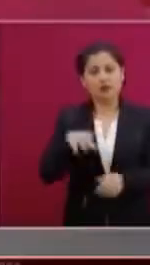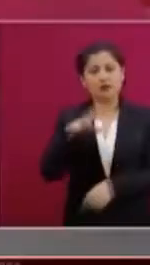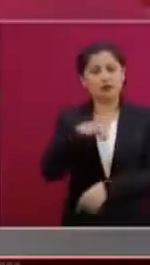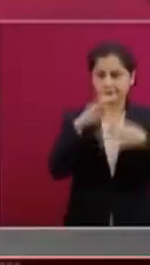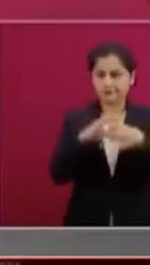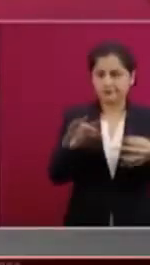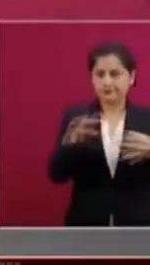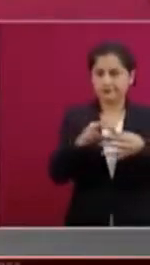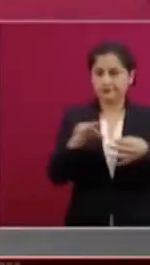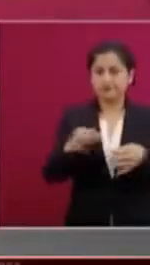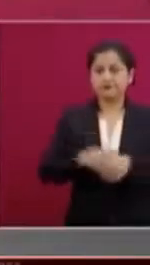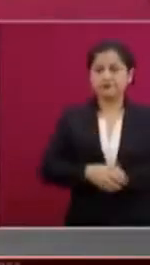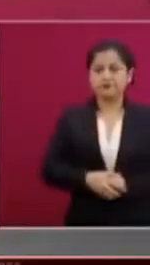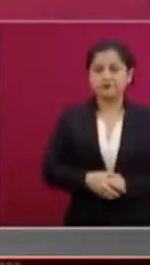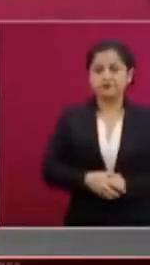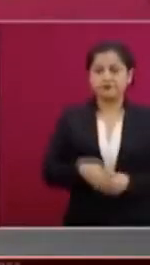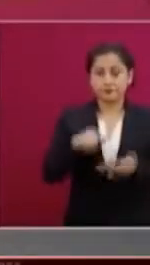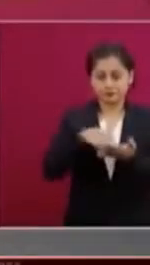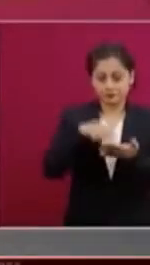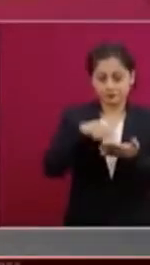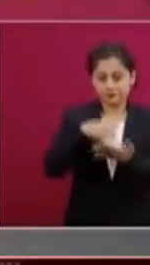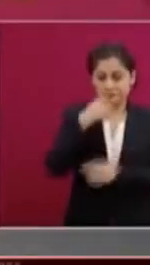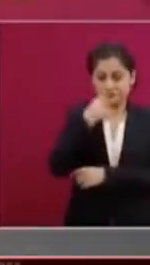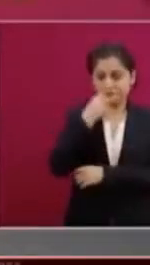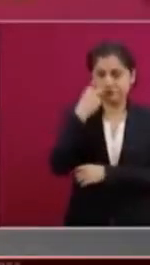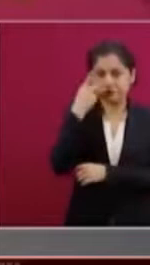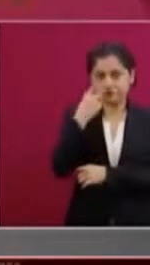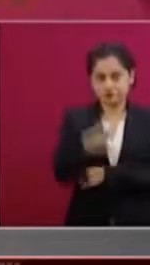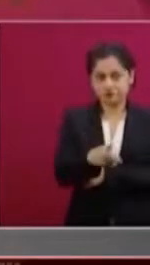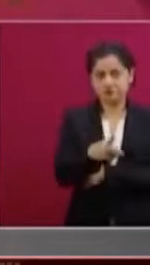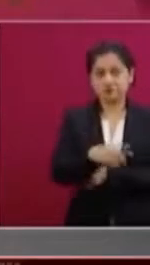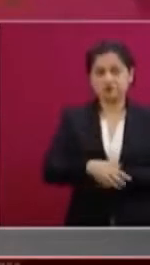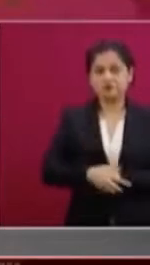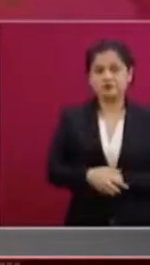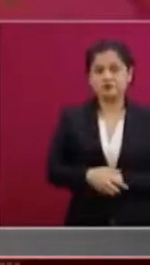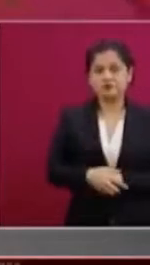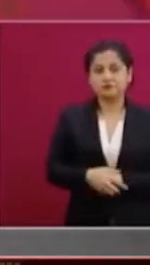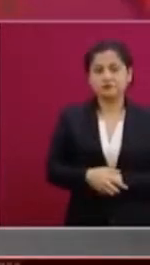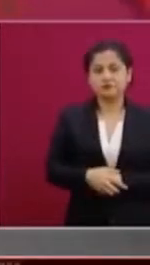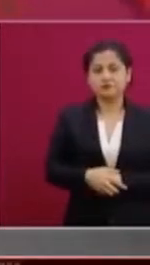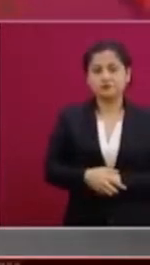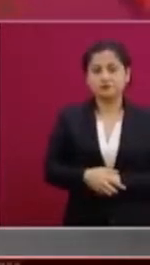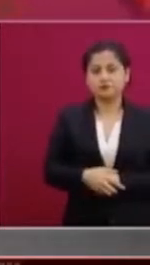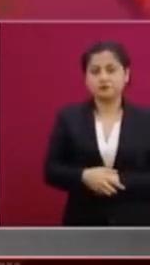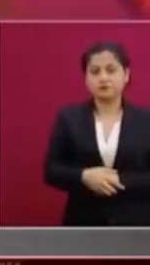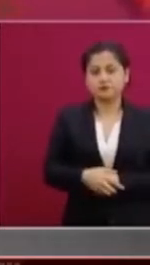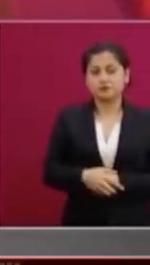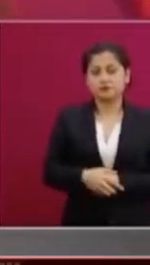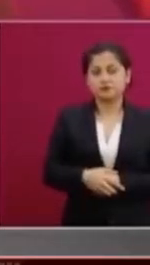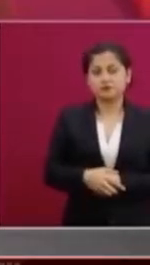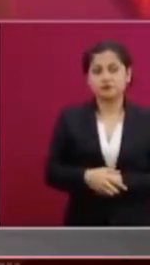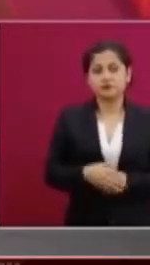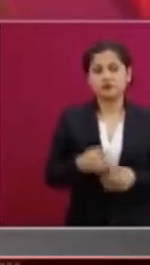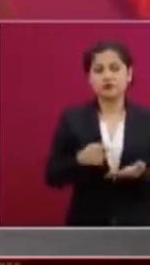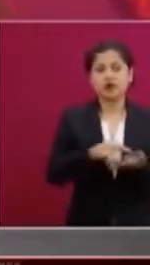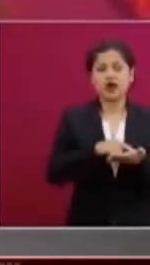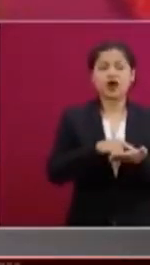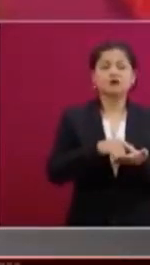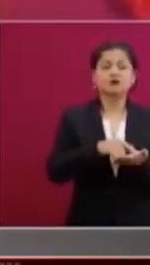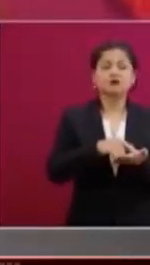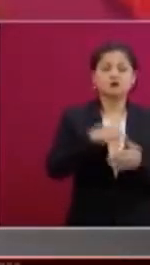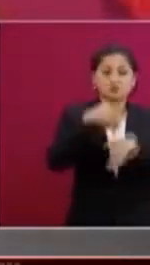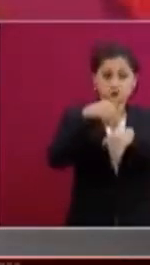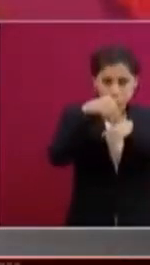había renunciado al instituto para devolverle al pueblo lo robado. Cuando Hannah Arendt, la filósofa